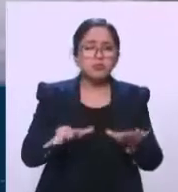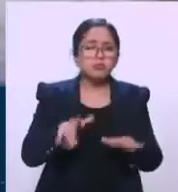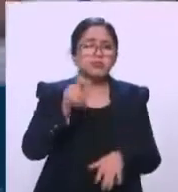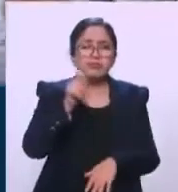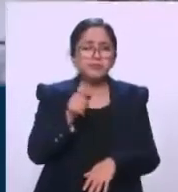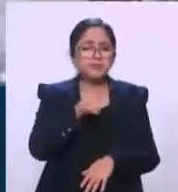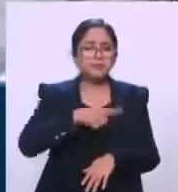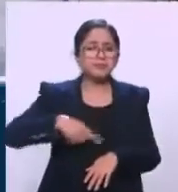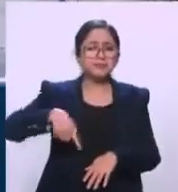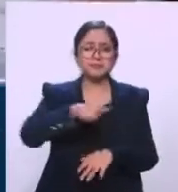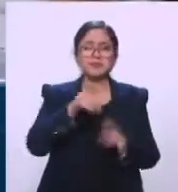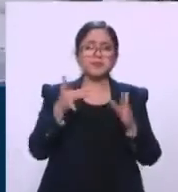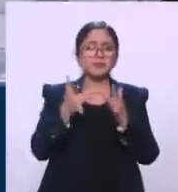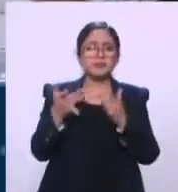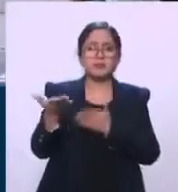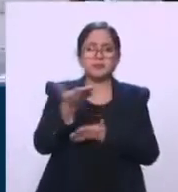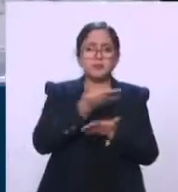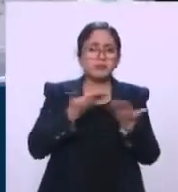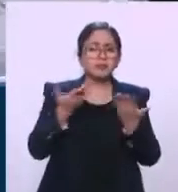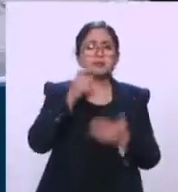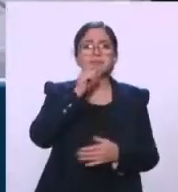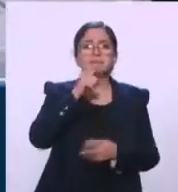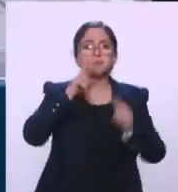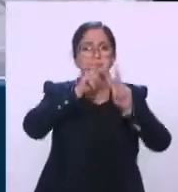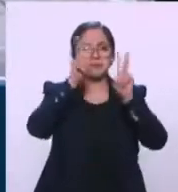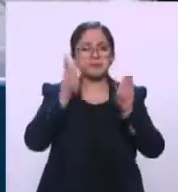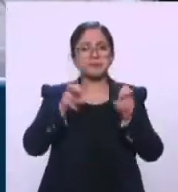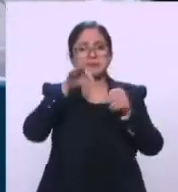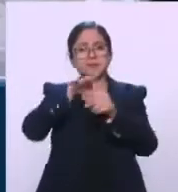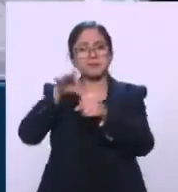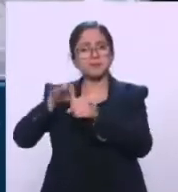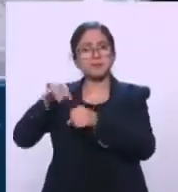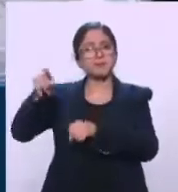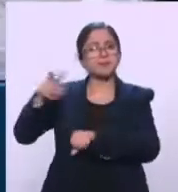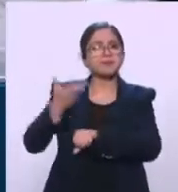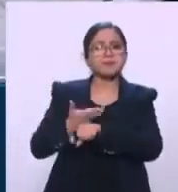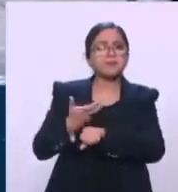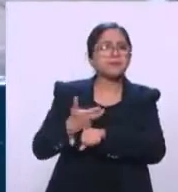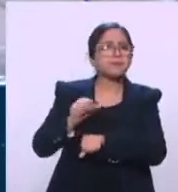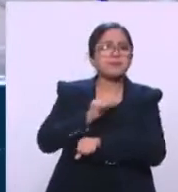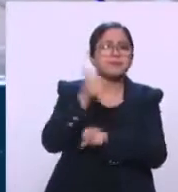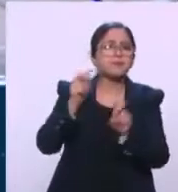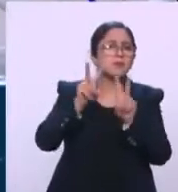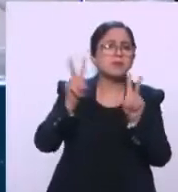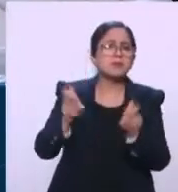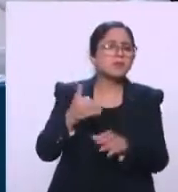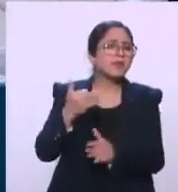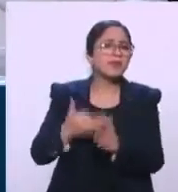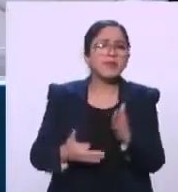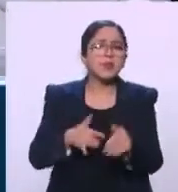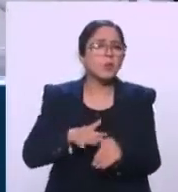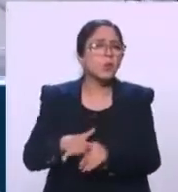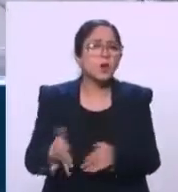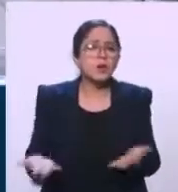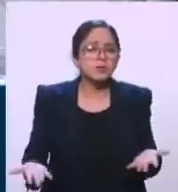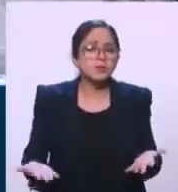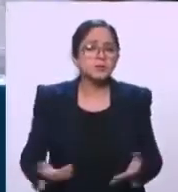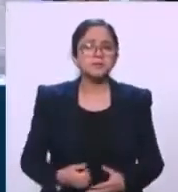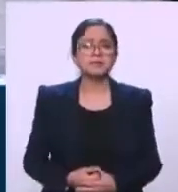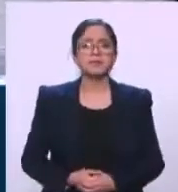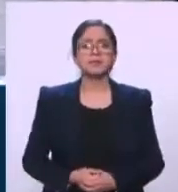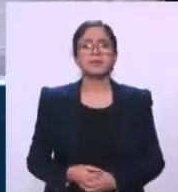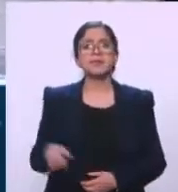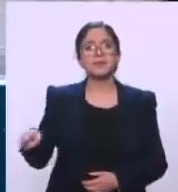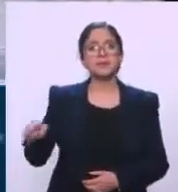comportamiento en redes sociales, además del tema electoral en Estados Unidos? ¿Algún otro tema acá? Pues yo creo que los memes,